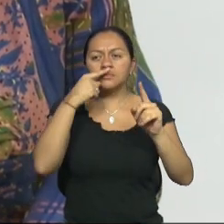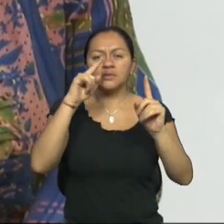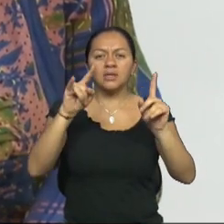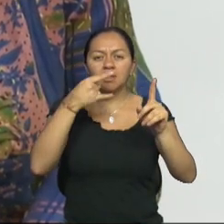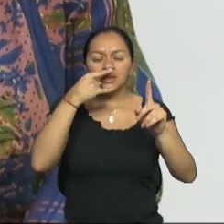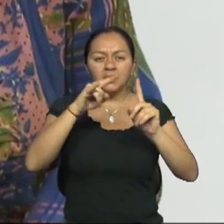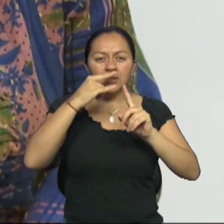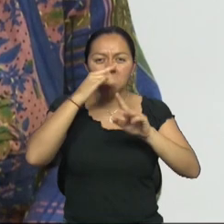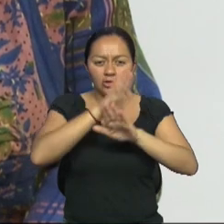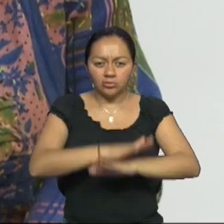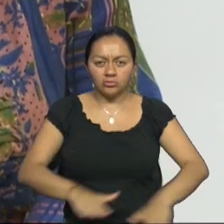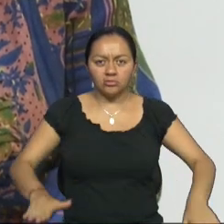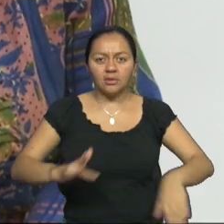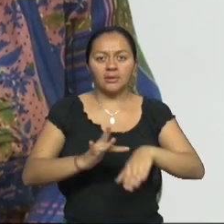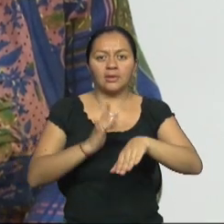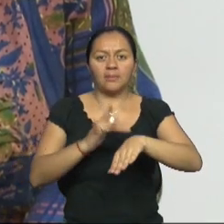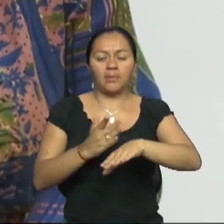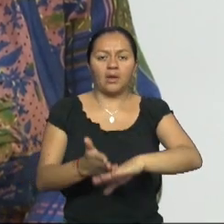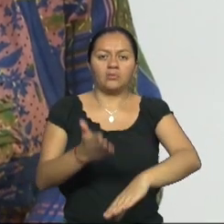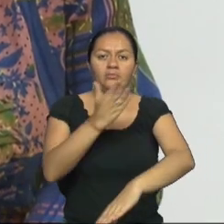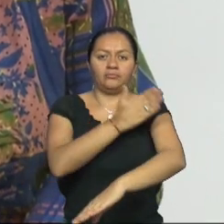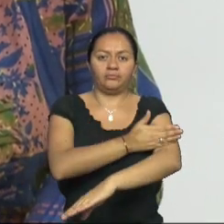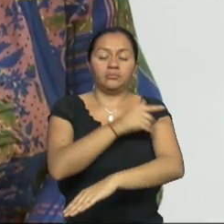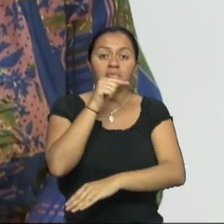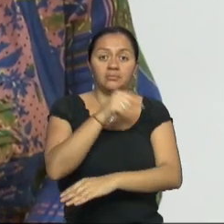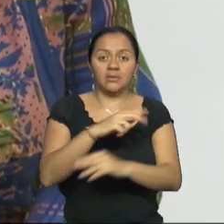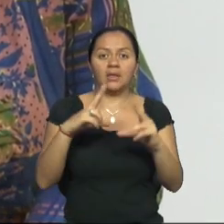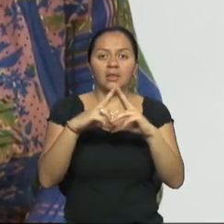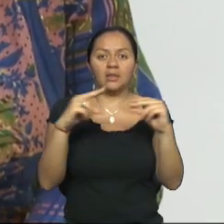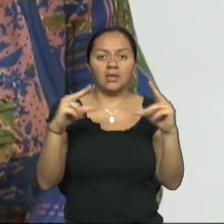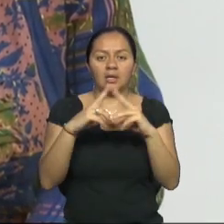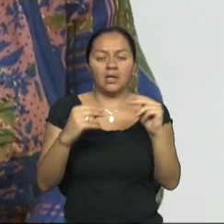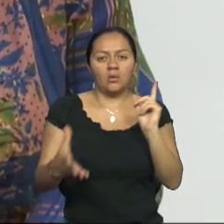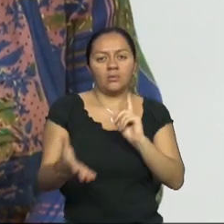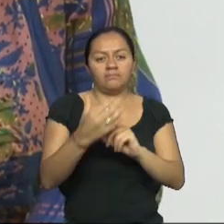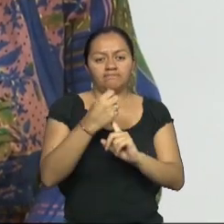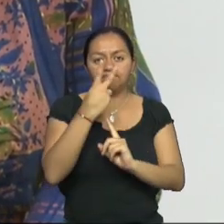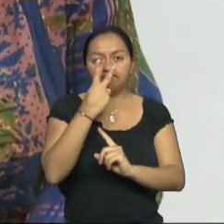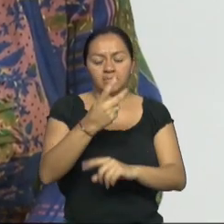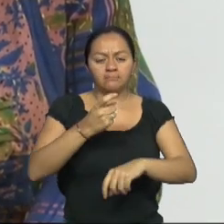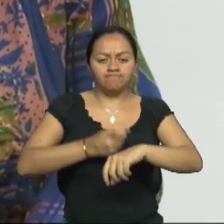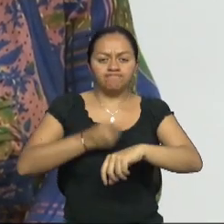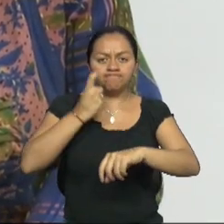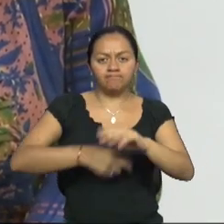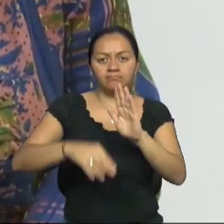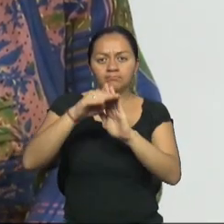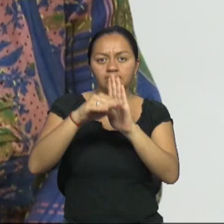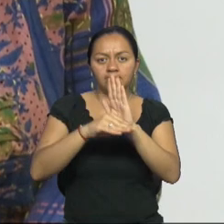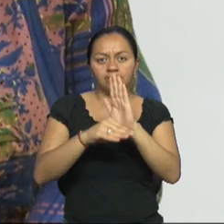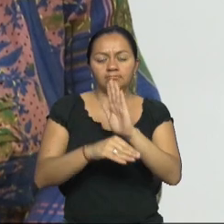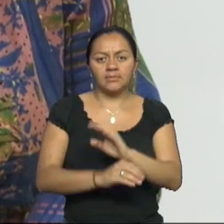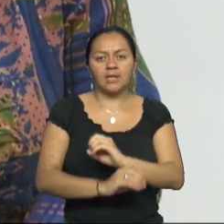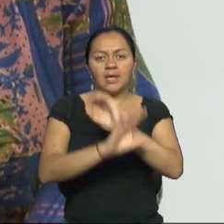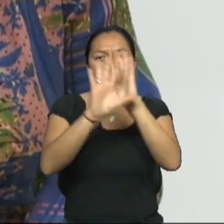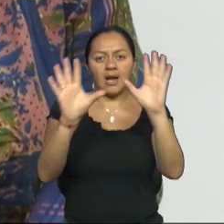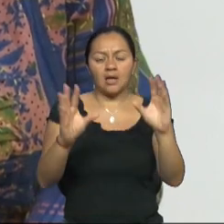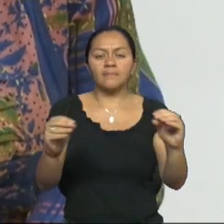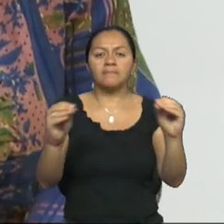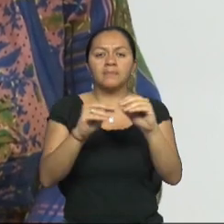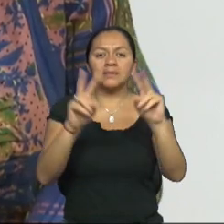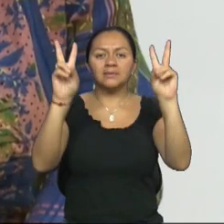la temprana edad. Entonces, en Nicaragua sí se ha logrado de enfatizar bastante fuertemente ese